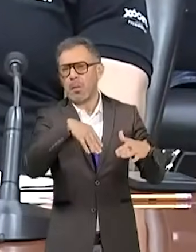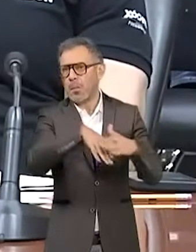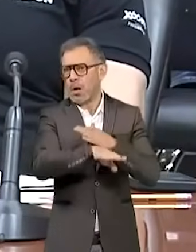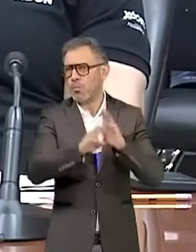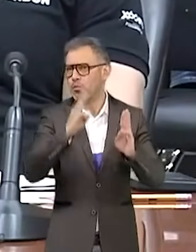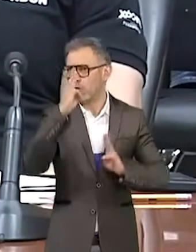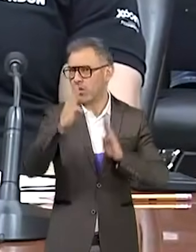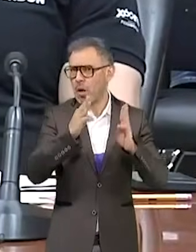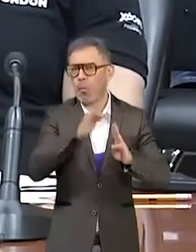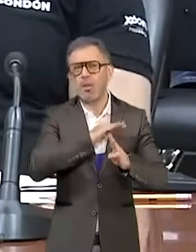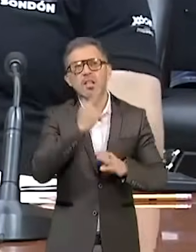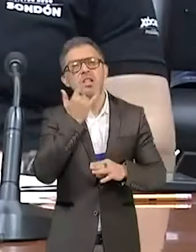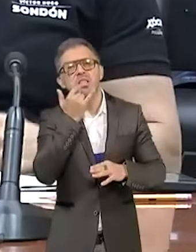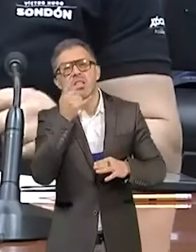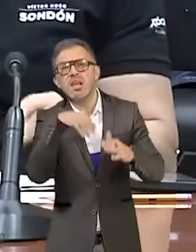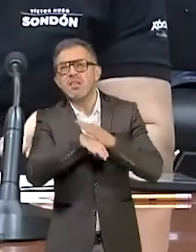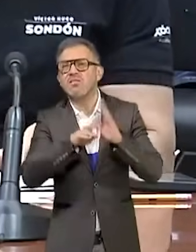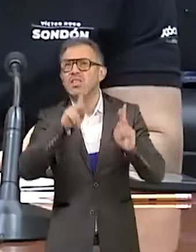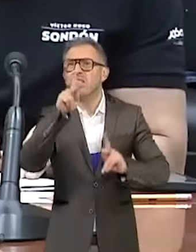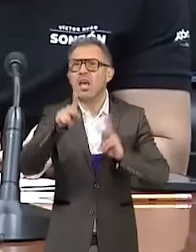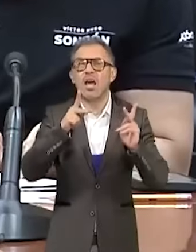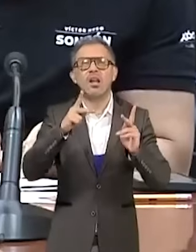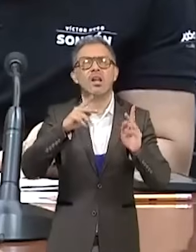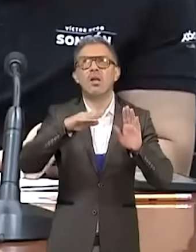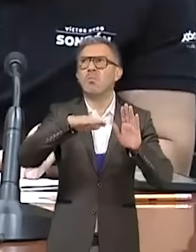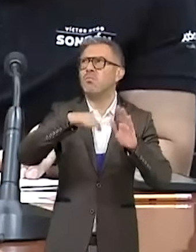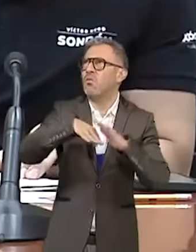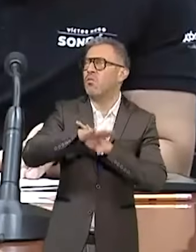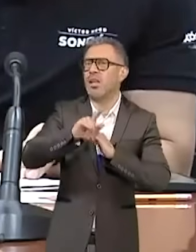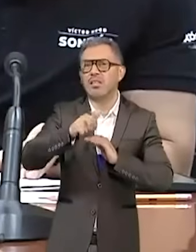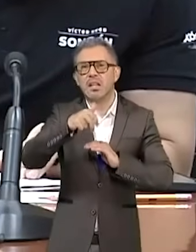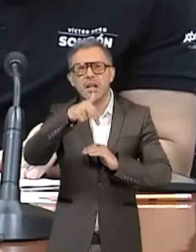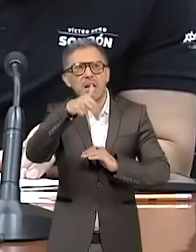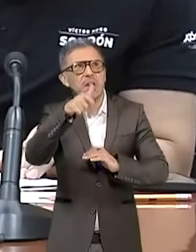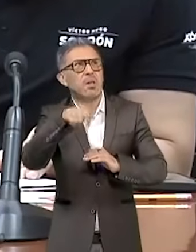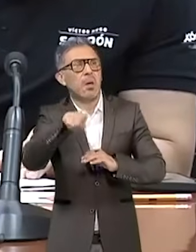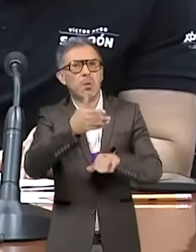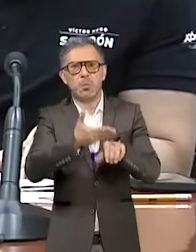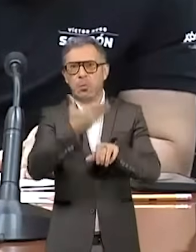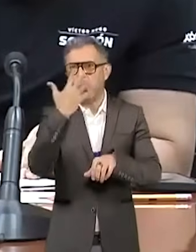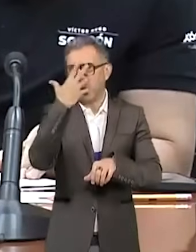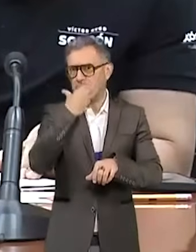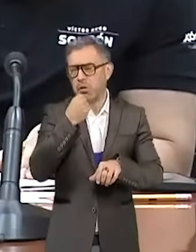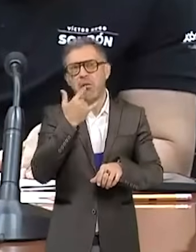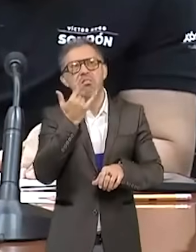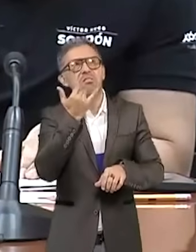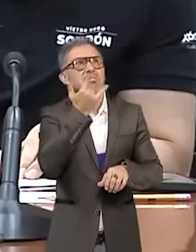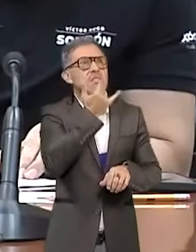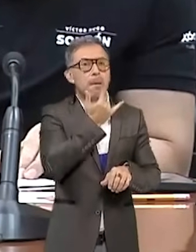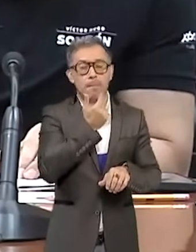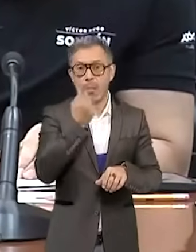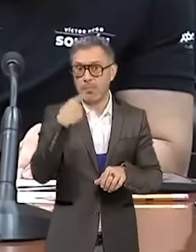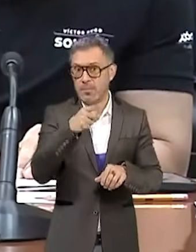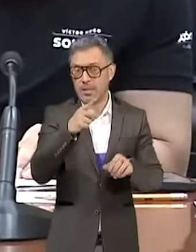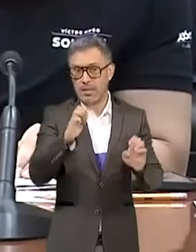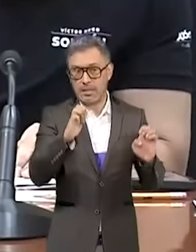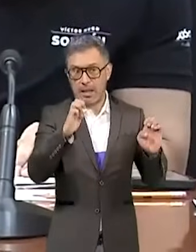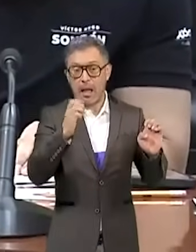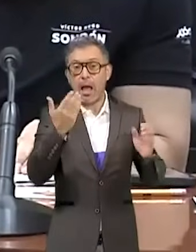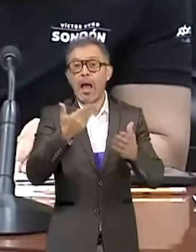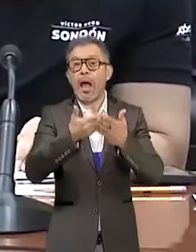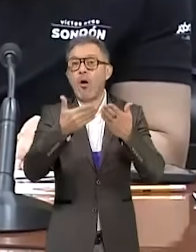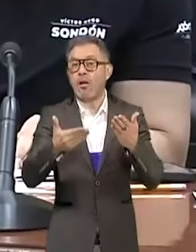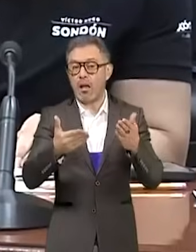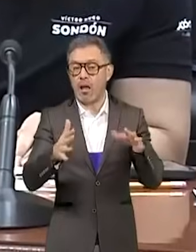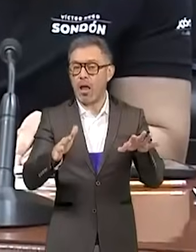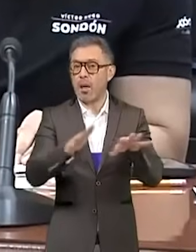los murales de las escaleras, esto es muy bello. Y lo que no podíamos conocer era la Residencia Oficial de Los Pinos, hoy es un centro cultural,